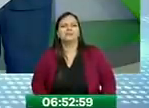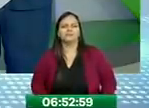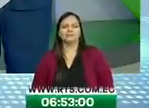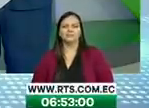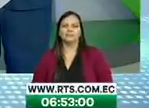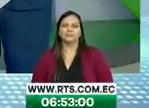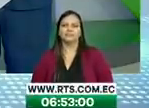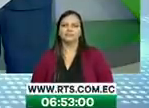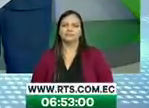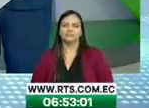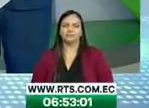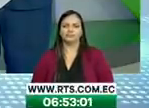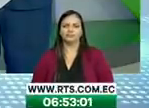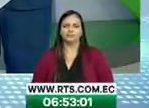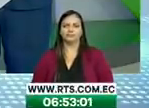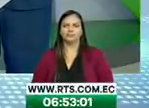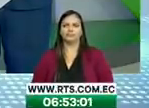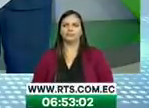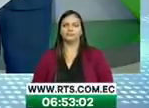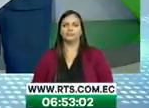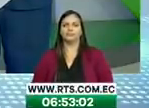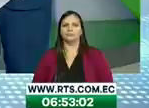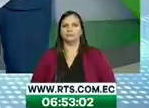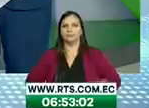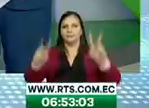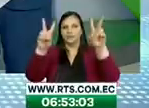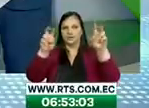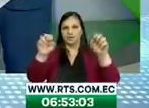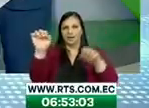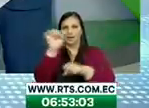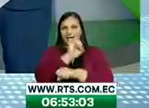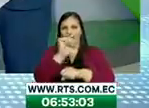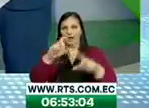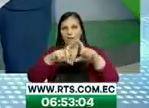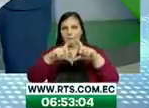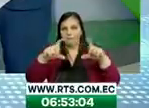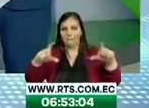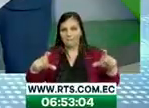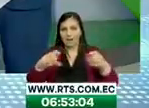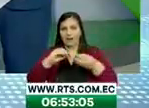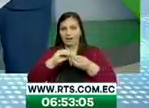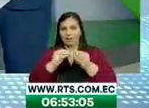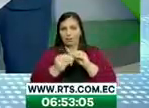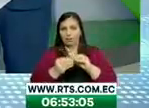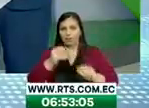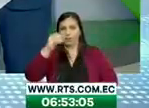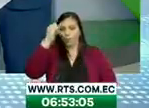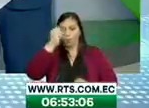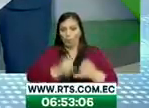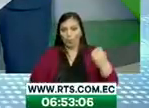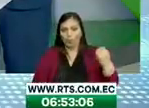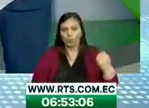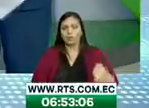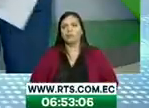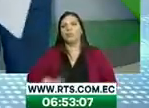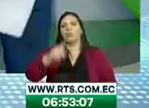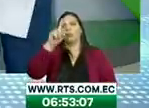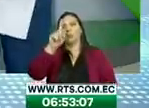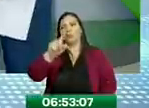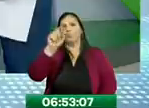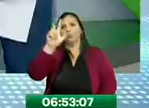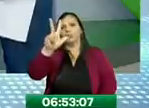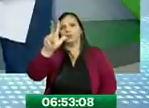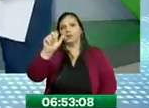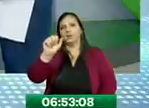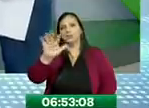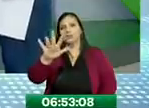El tema del último dígito de la placa para los números pares e impares, que aplica para los vehículos particulares también